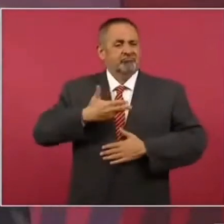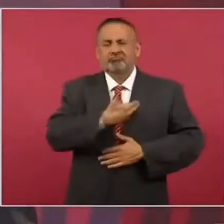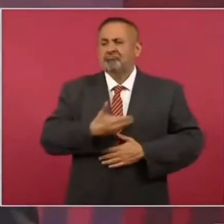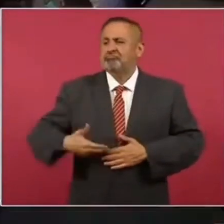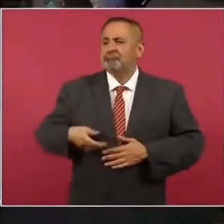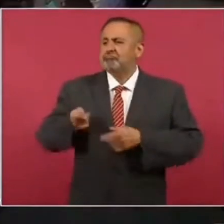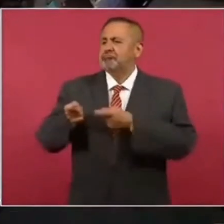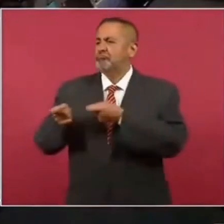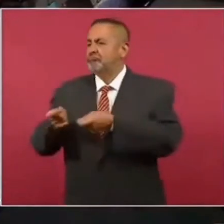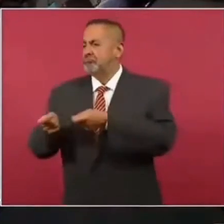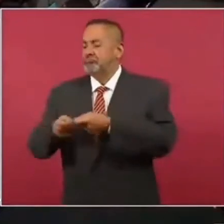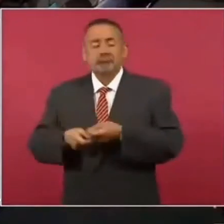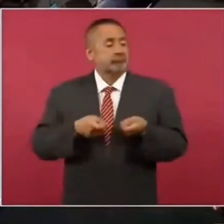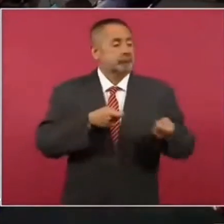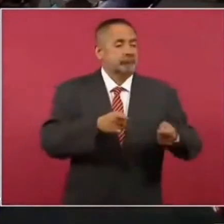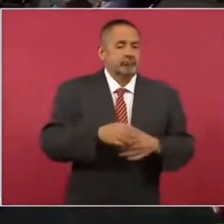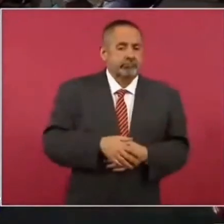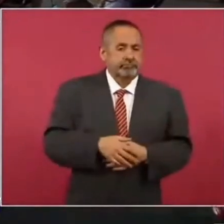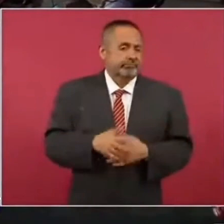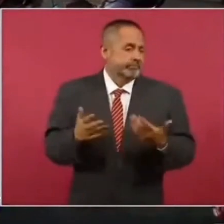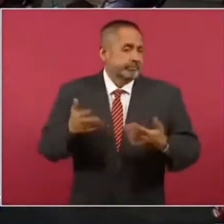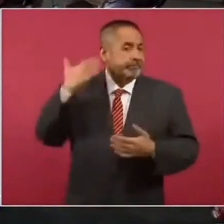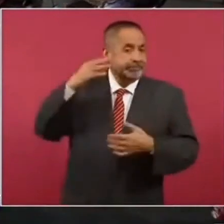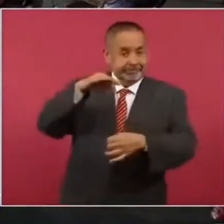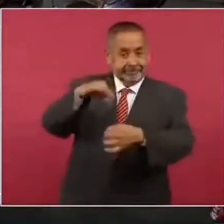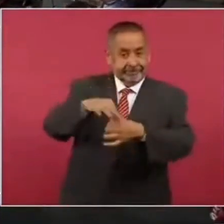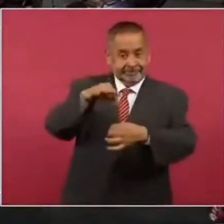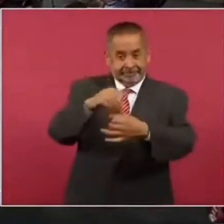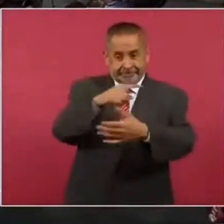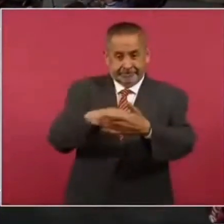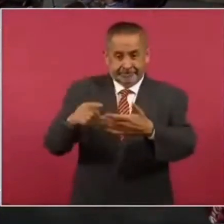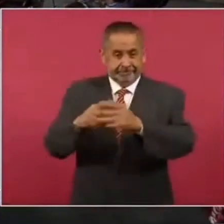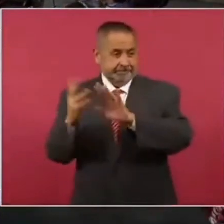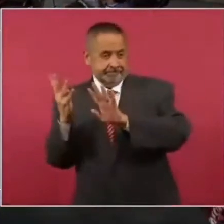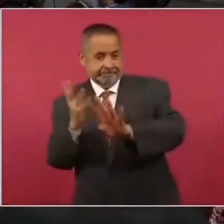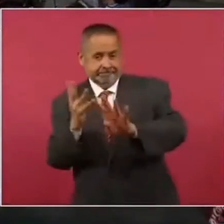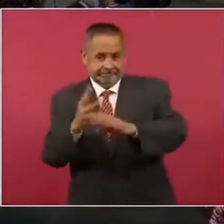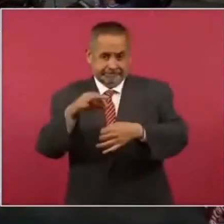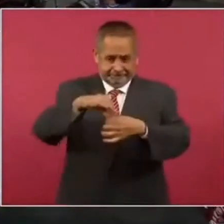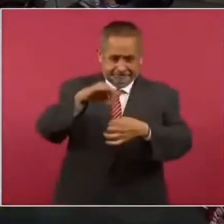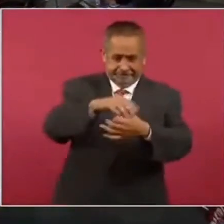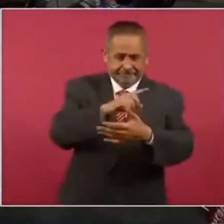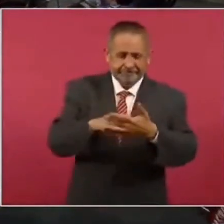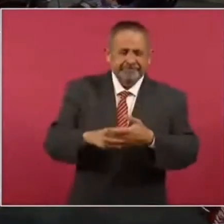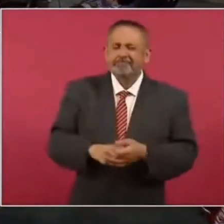elecciones, nada más que de